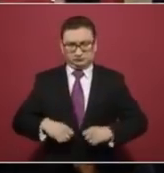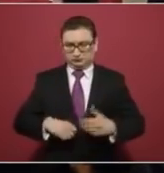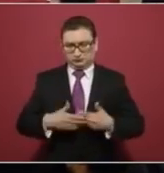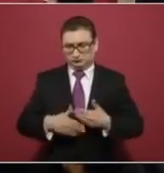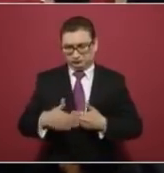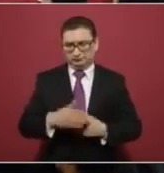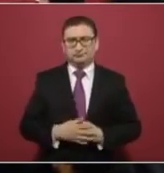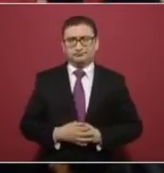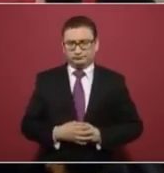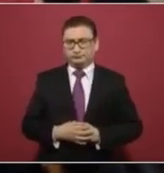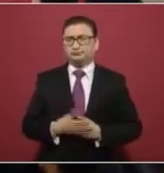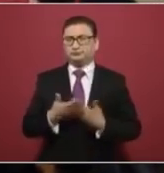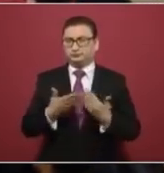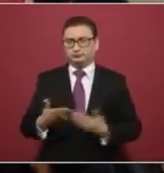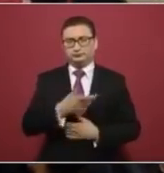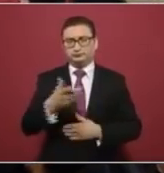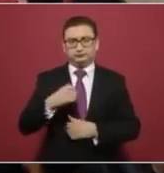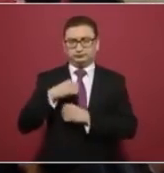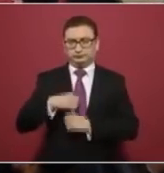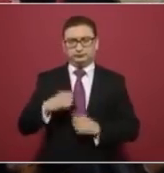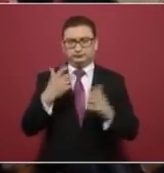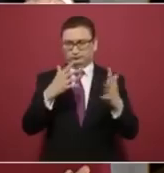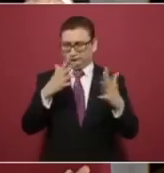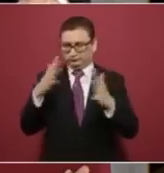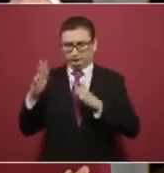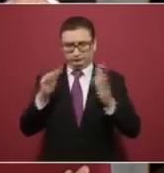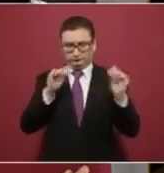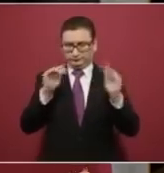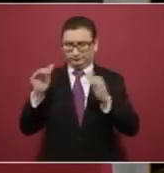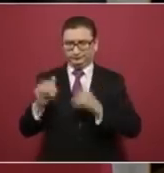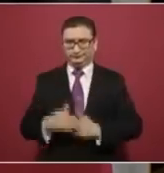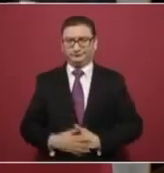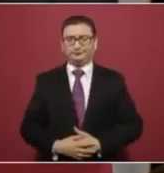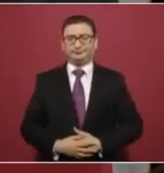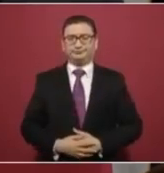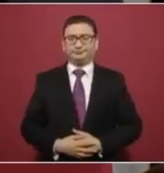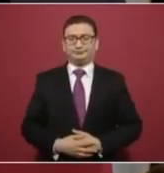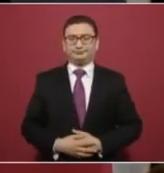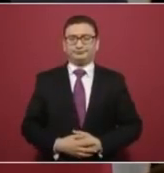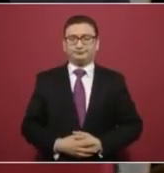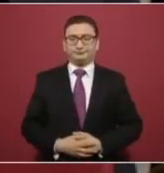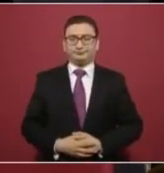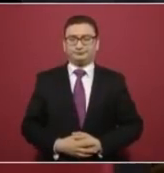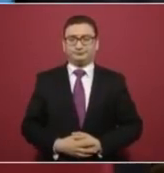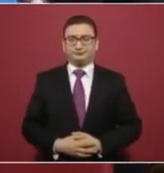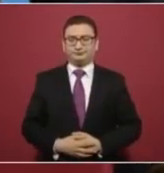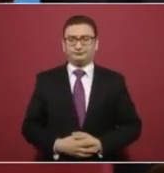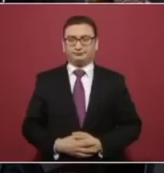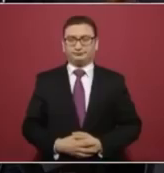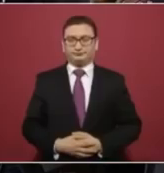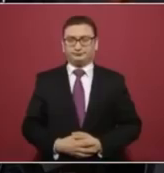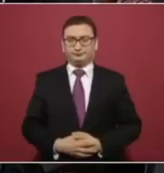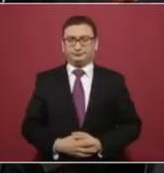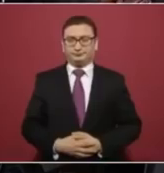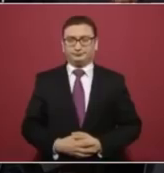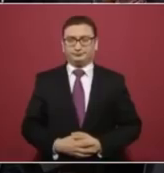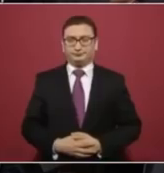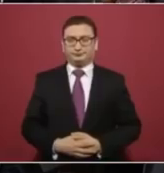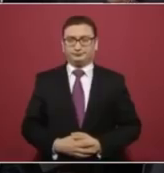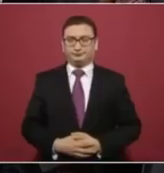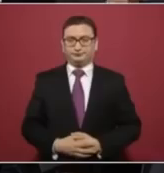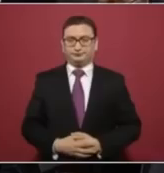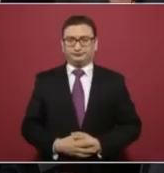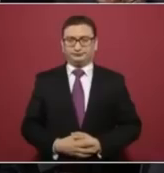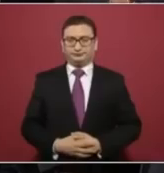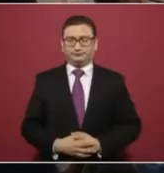acto estuvieron presentes marcelo ebrard secretario de relaciones exteriores y alfonso durazo secretario de seguridad y protección ciudadana